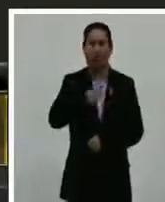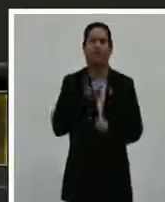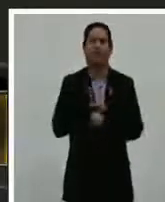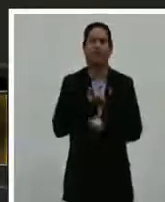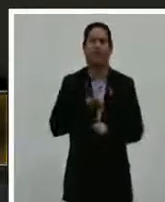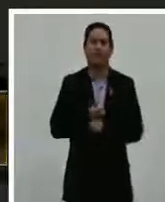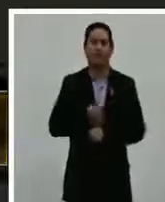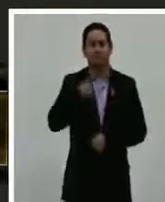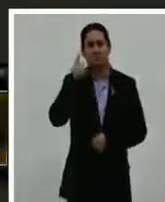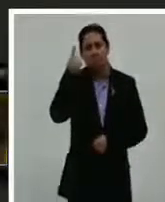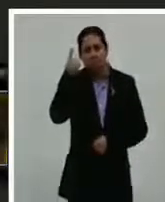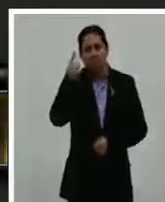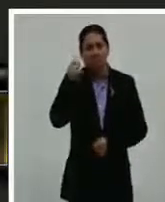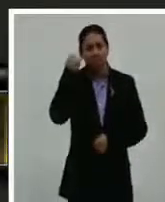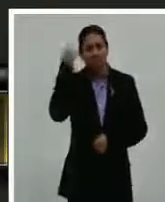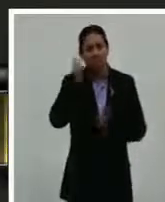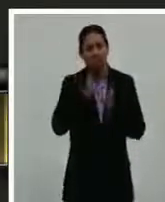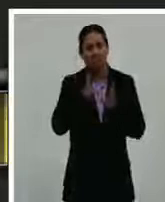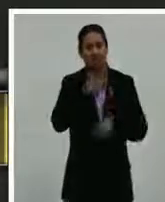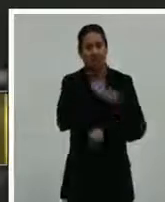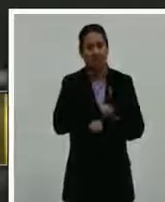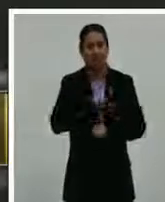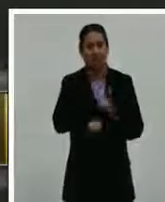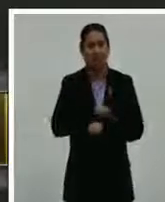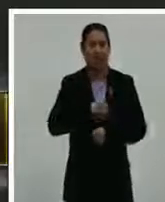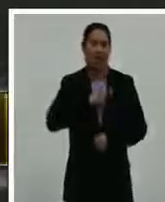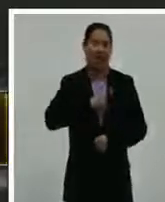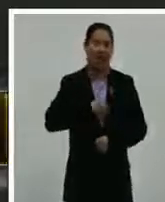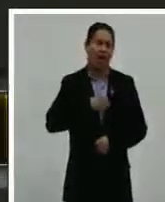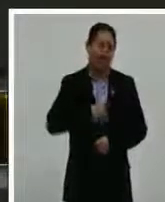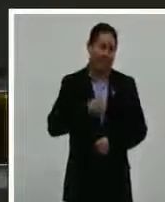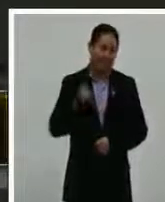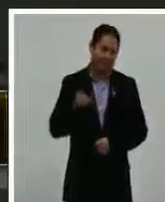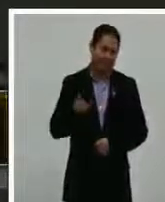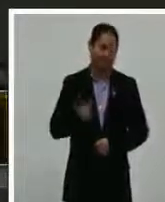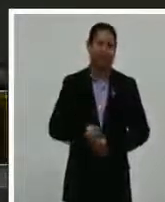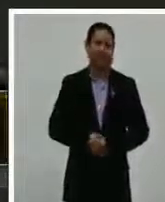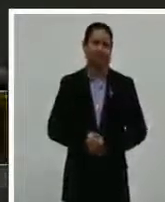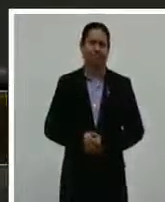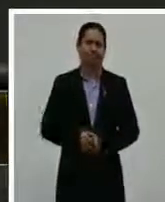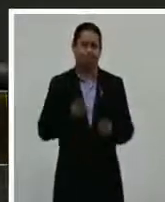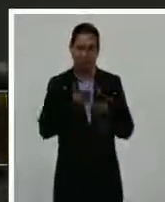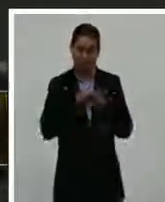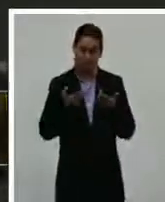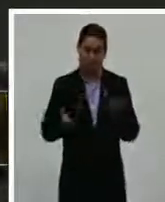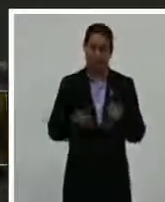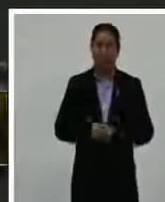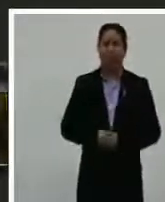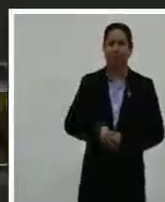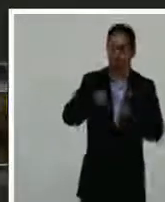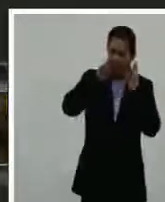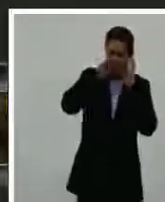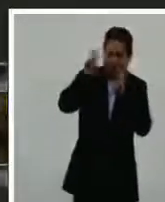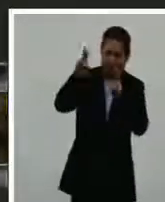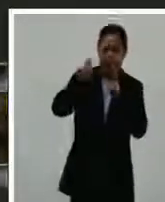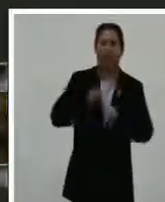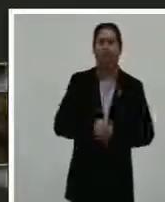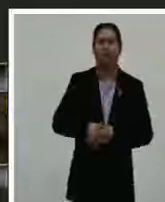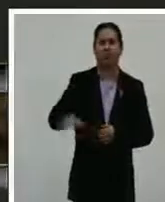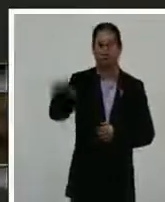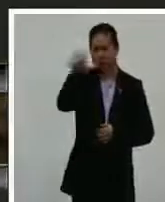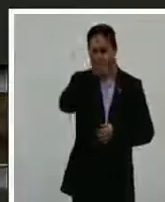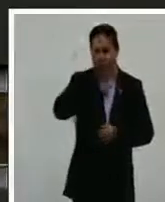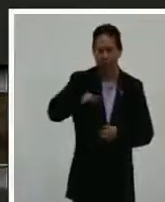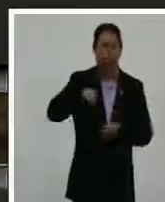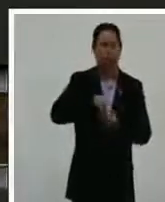tienen un paciente con cáncer pero también quiero aprovechar este momento para enviar un reconocimiento a todo el